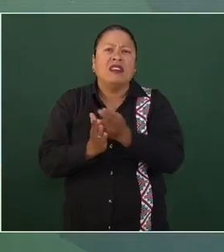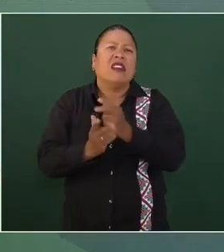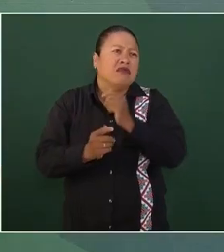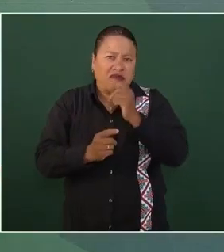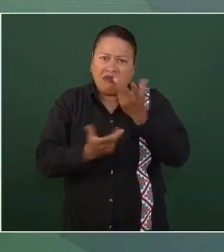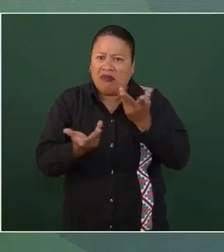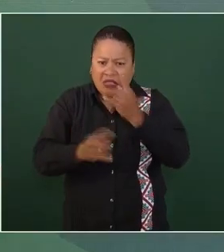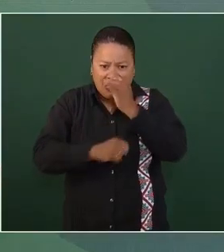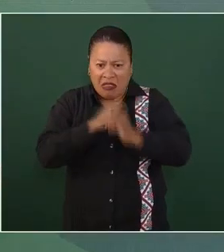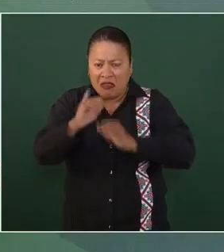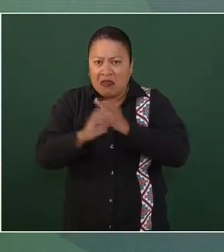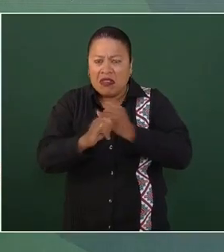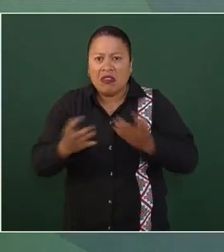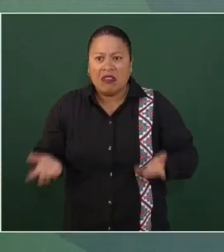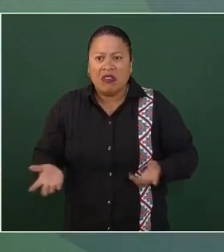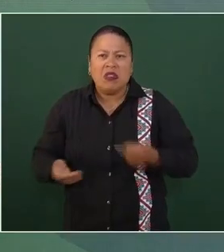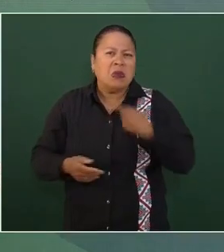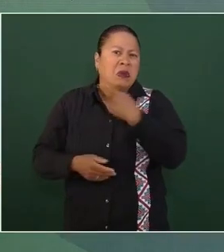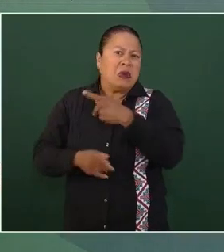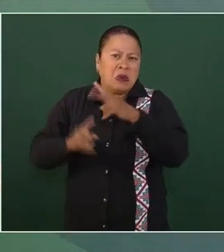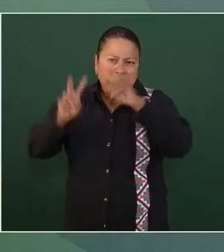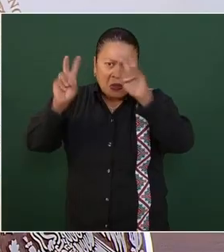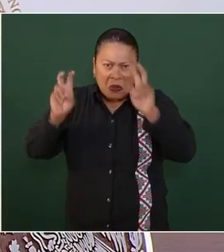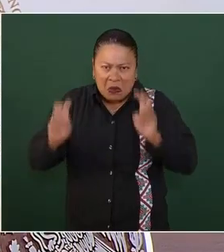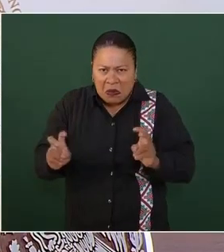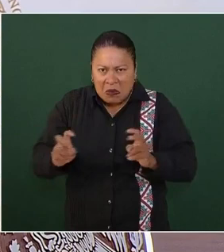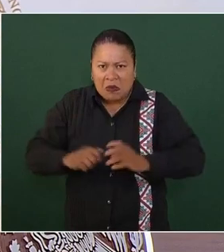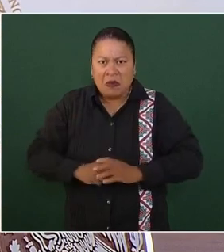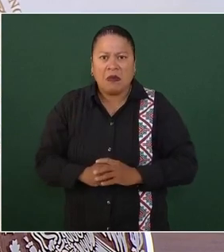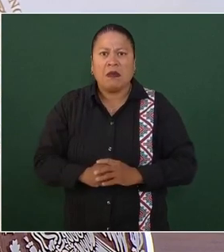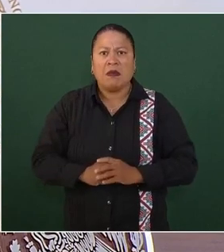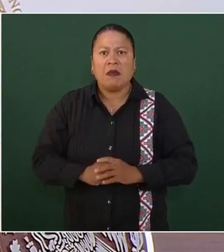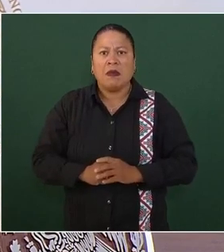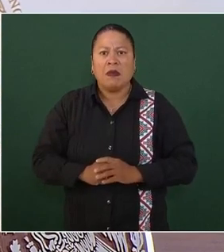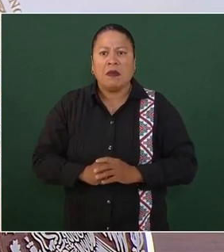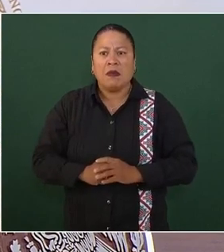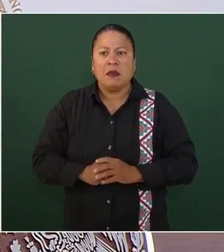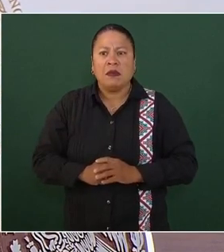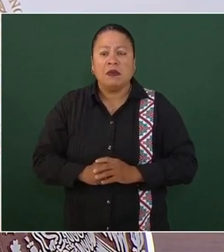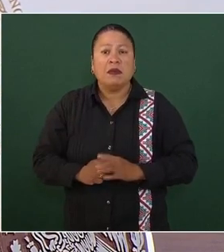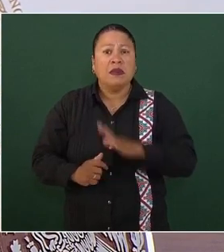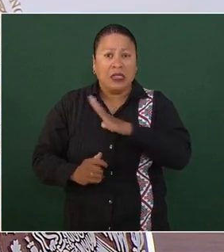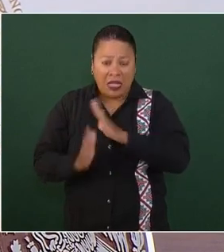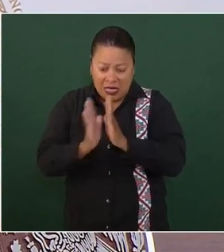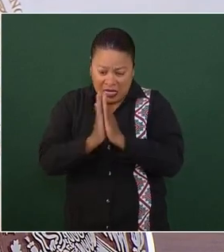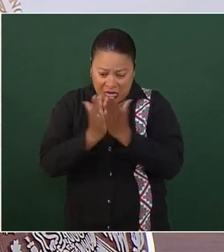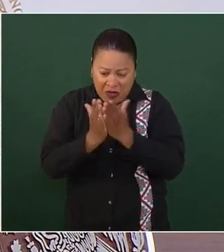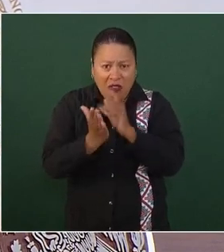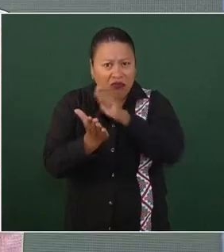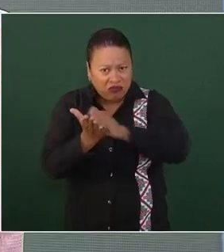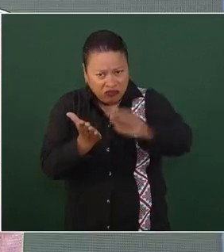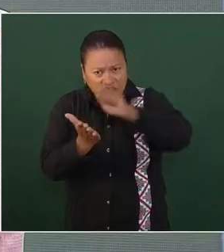sobre sus temas y tiene libros escritos